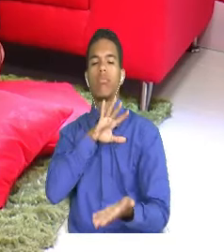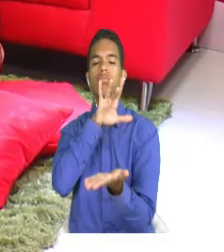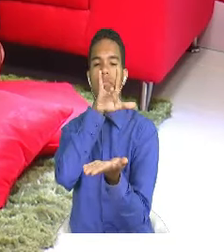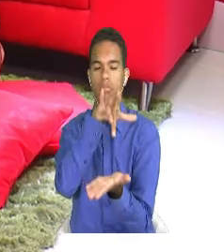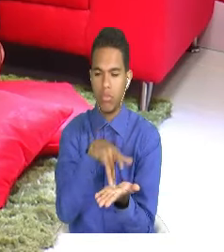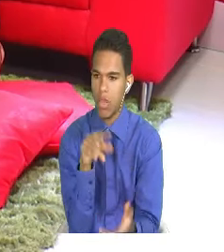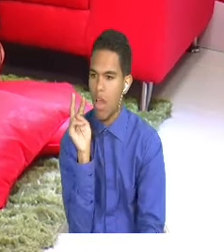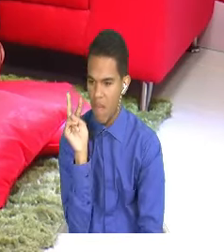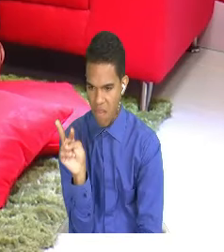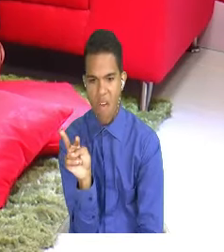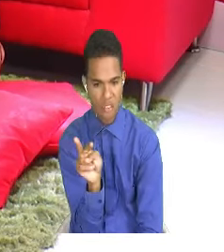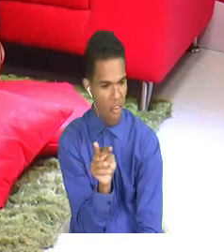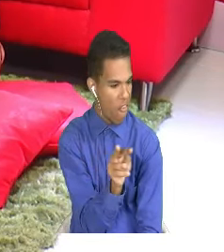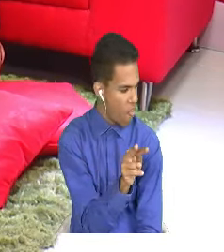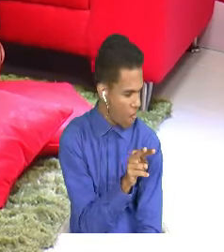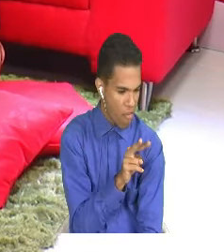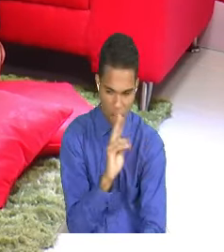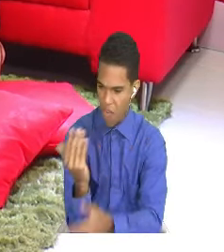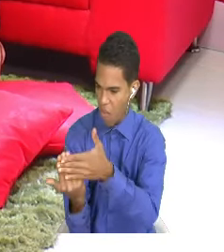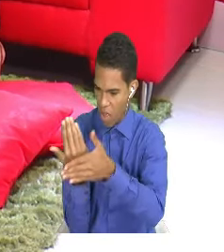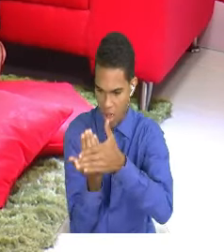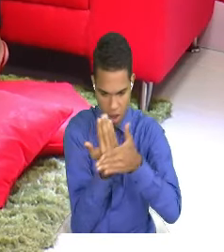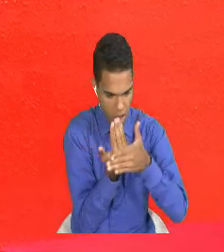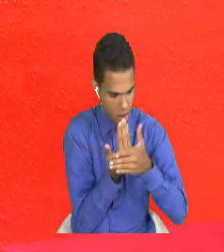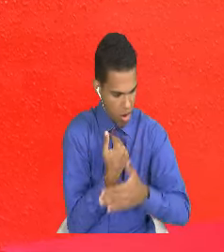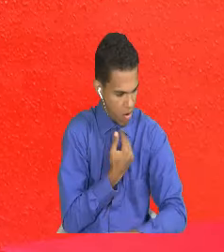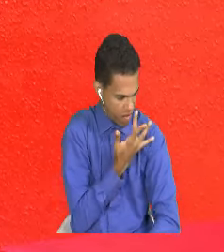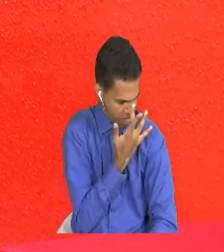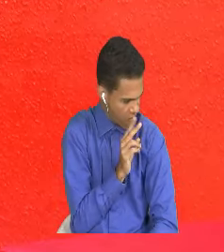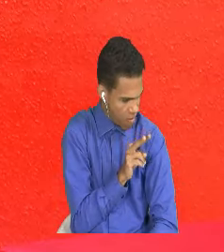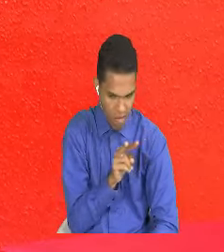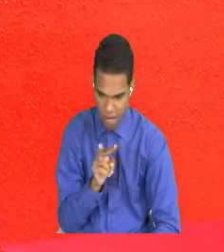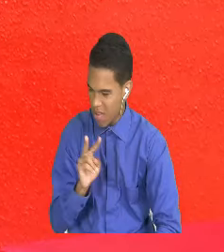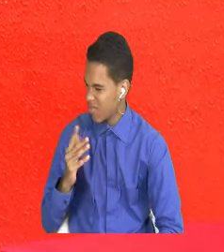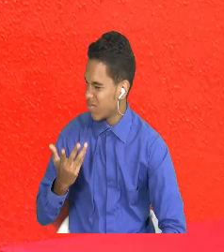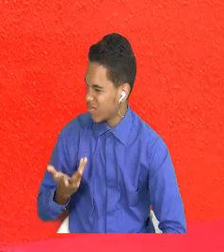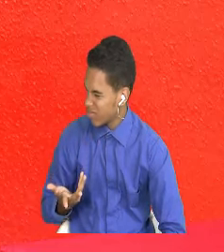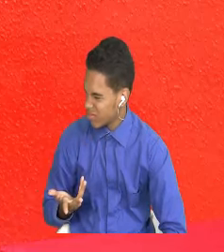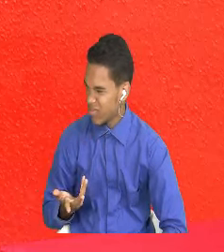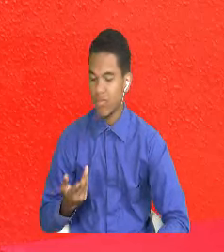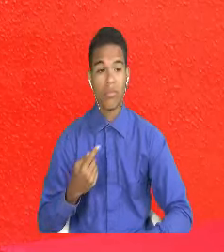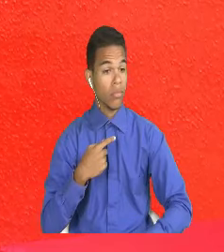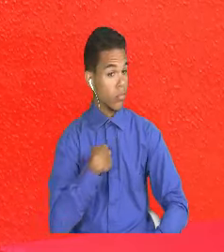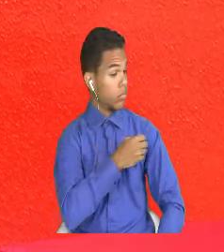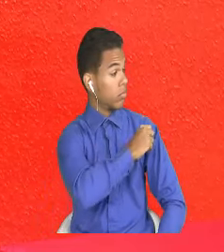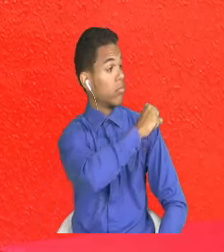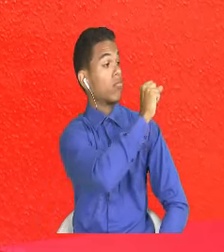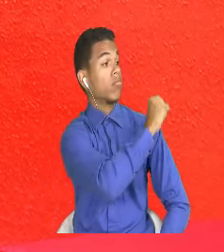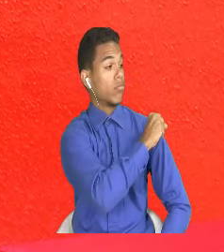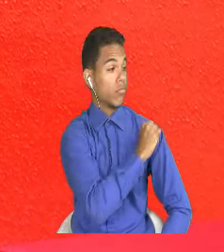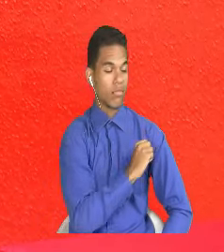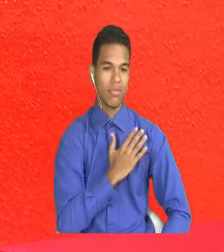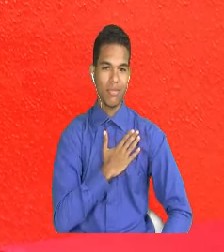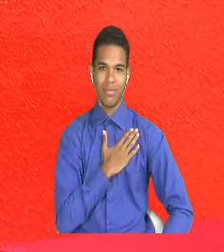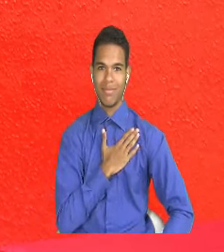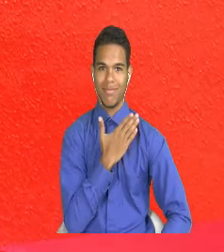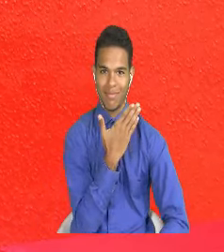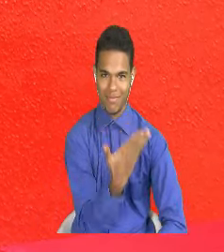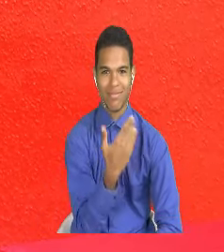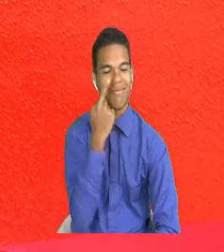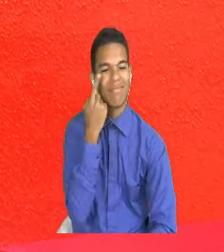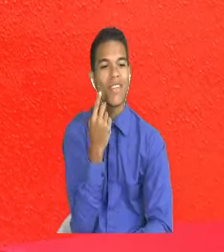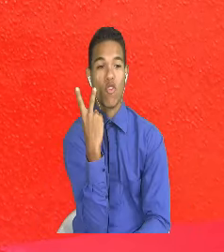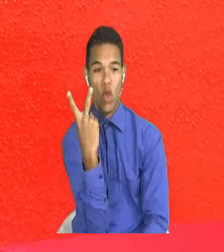y de diferente? Muy buenos días, gracias por la invitación en casa. Bueno, para mí es un placer presentarle a la ciudad de Barranca Bermeja dos salas de